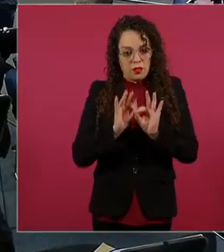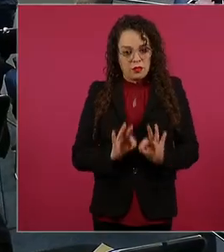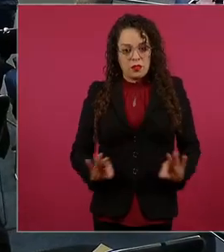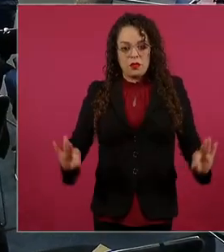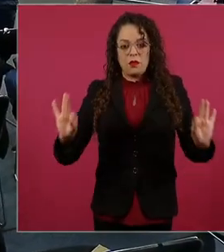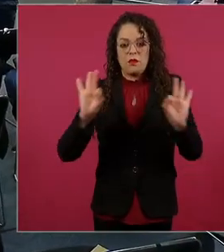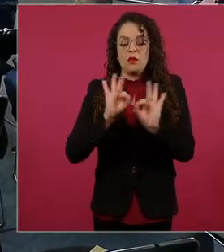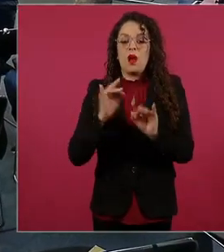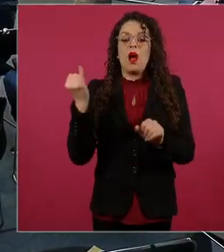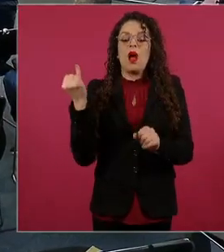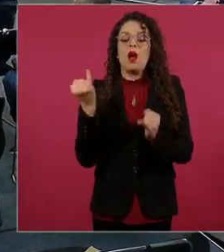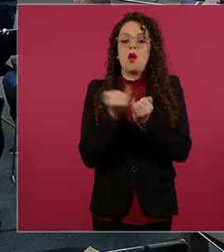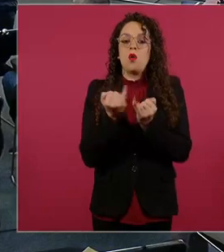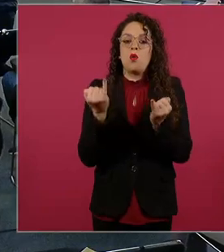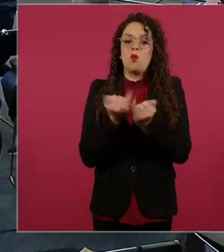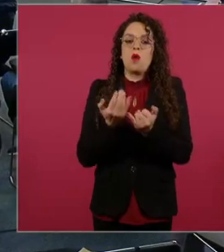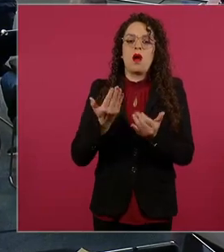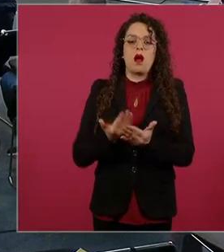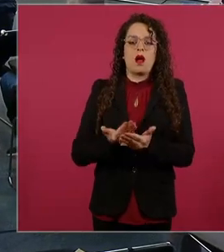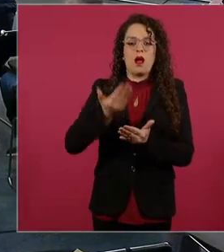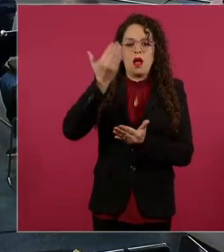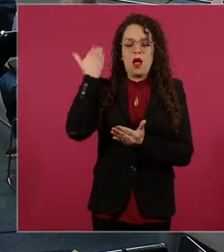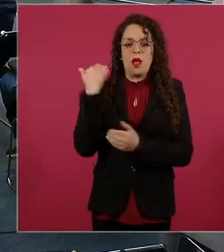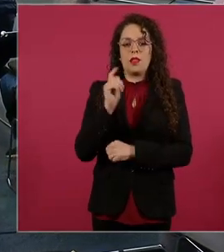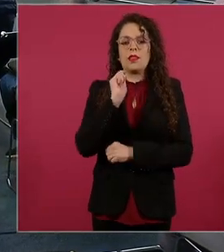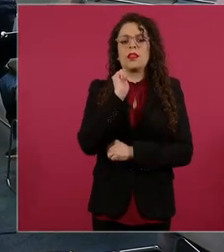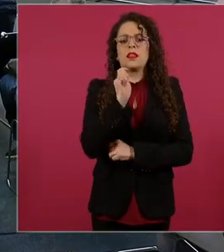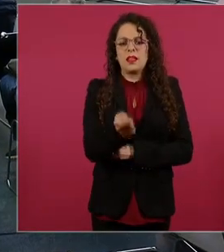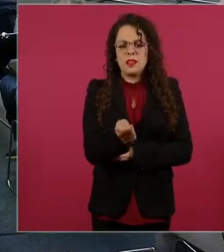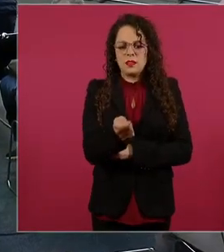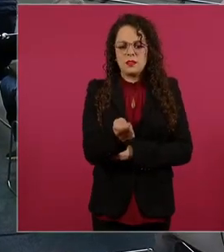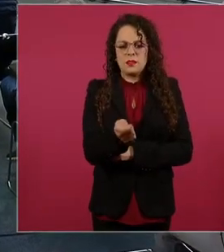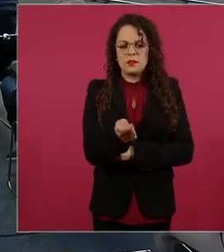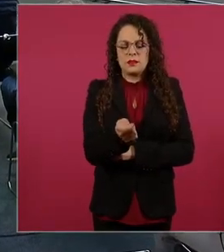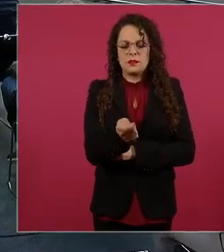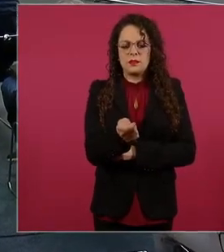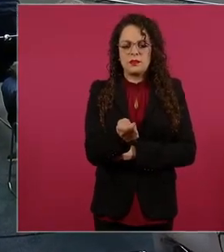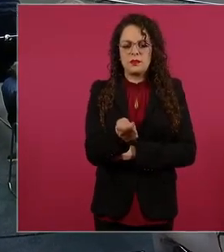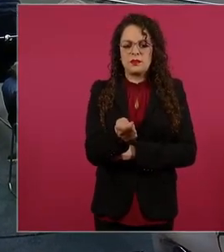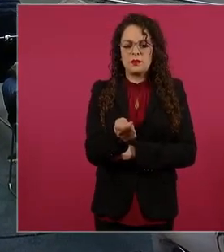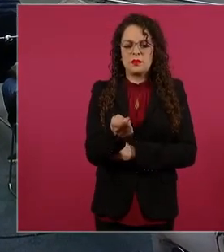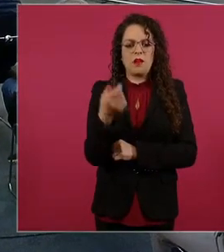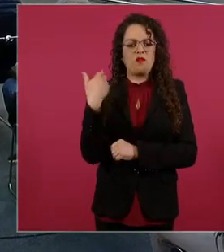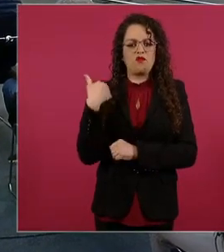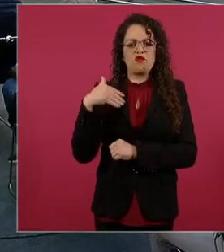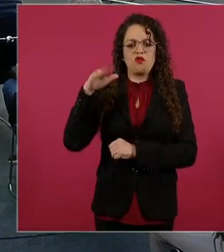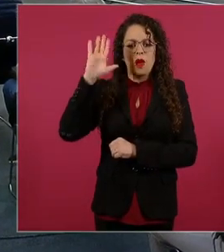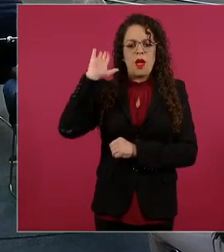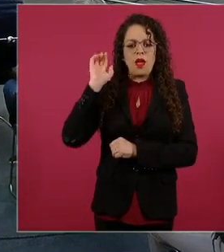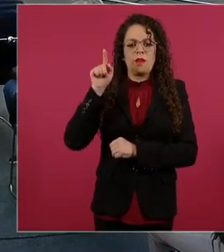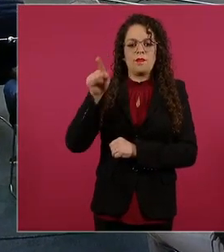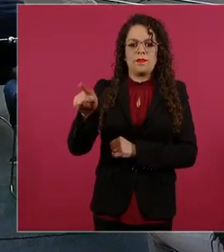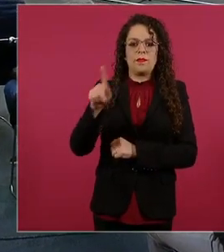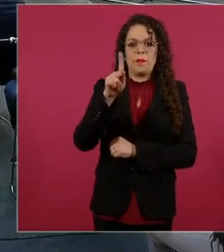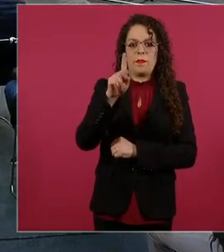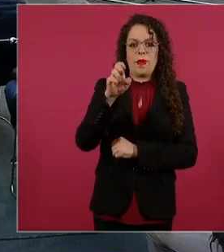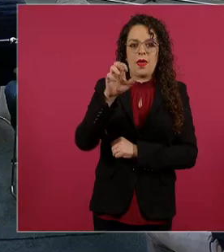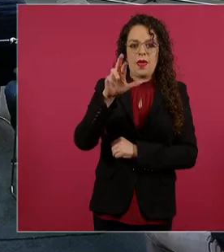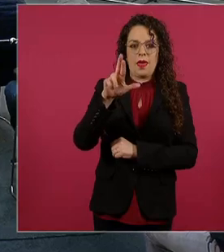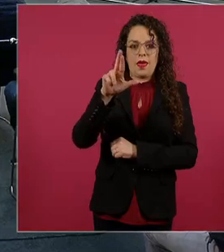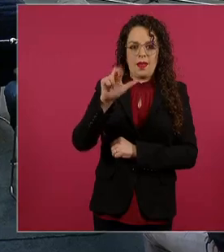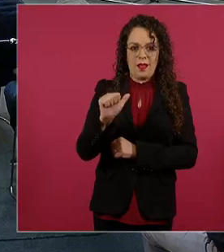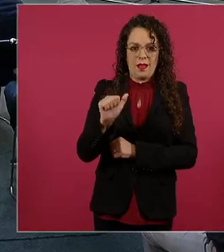lo fue la ampliación de este de ahí de la pera de la entrada